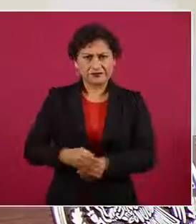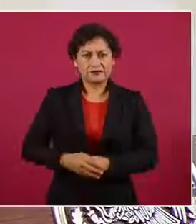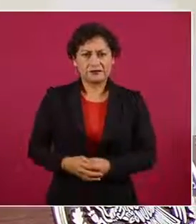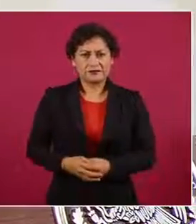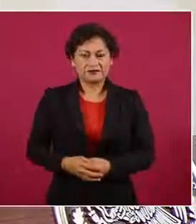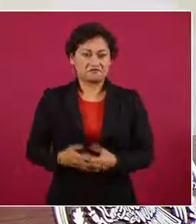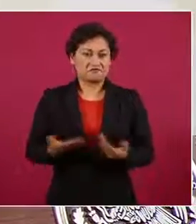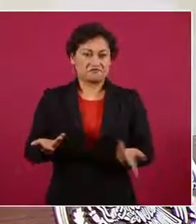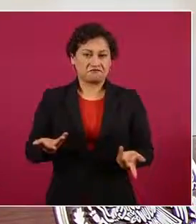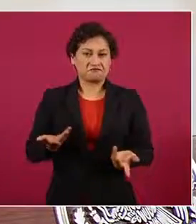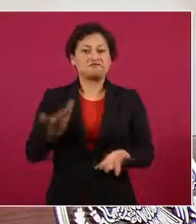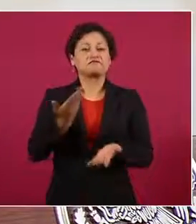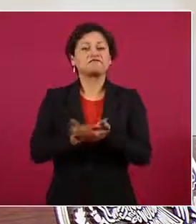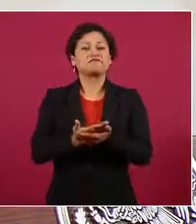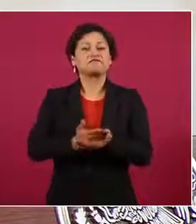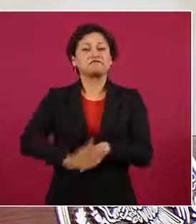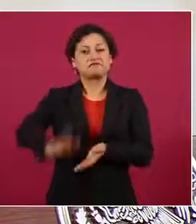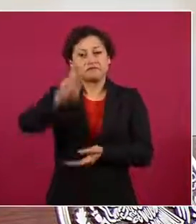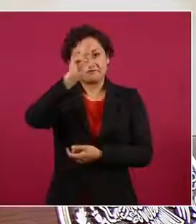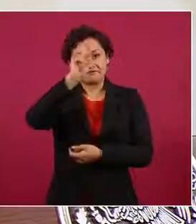y no ayudan